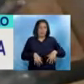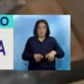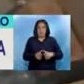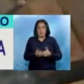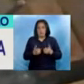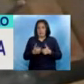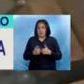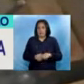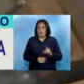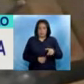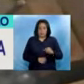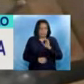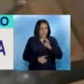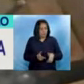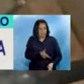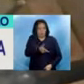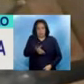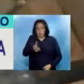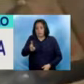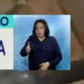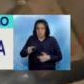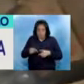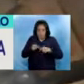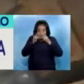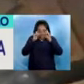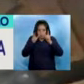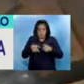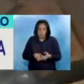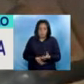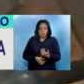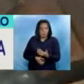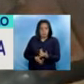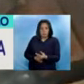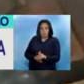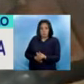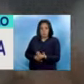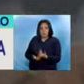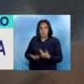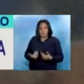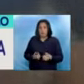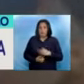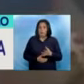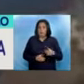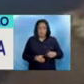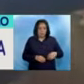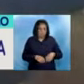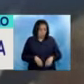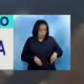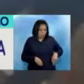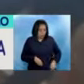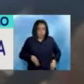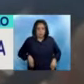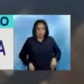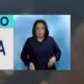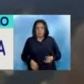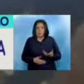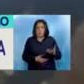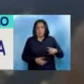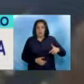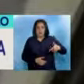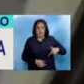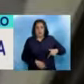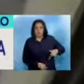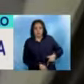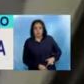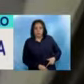en mano la amenaza. Se pone los lentes, le obliga a retirar todo el botín, lo guarda en sus bolsillos, esconde su arma